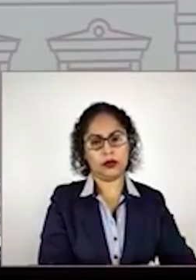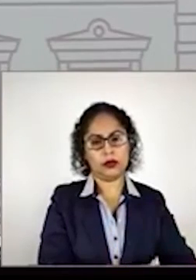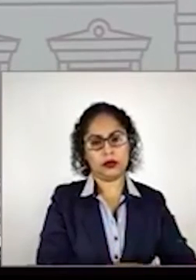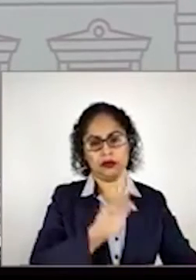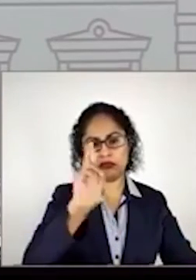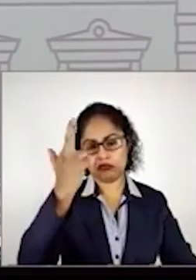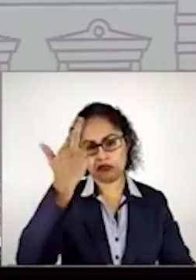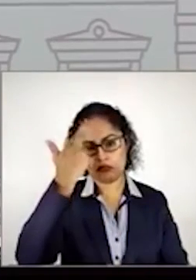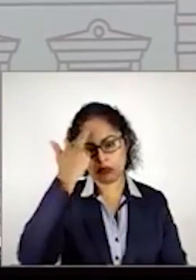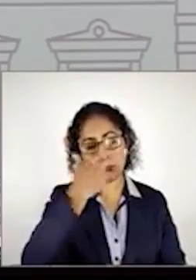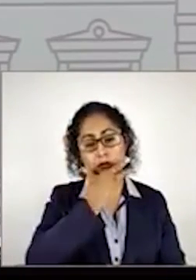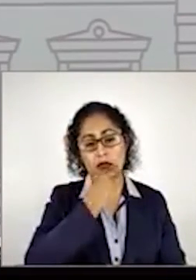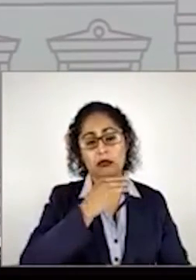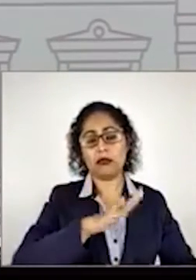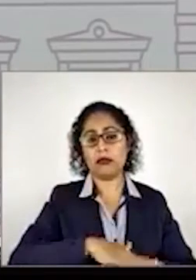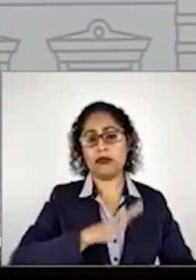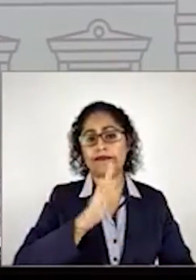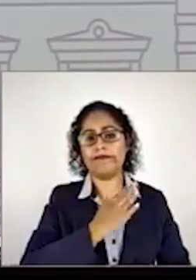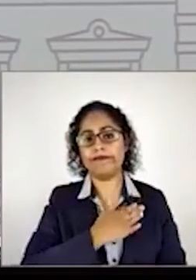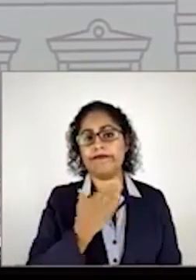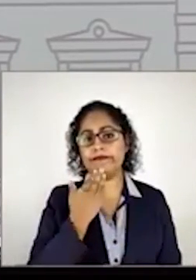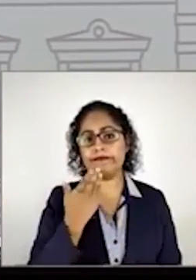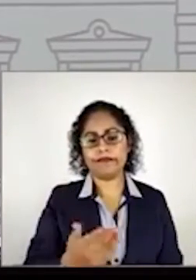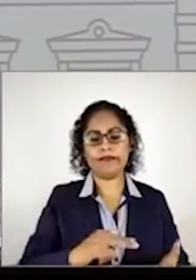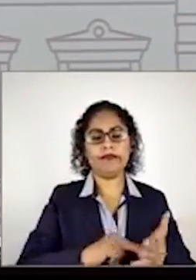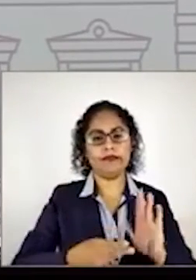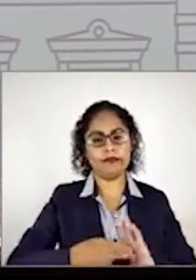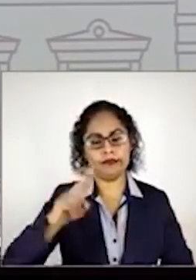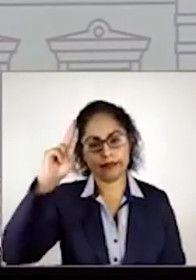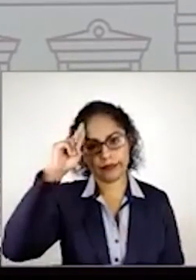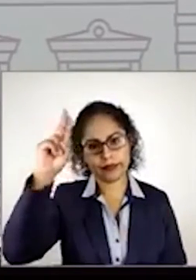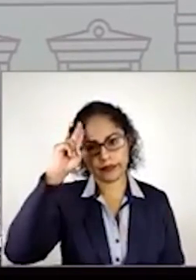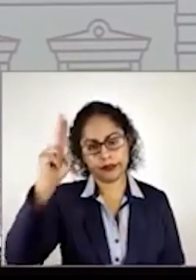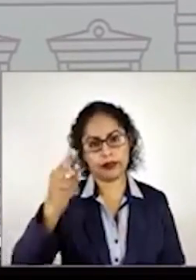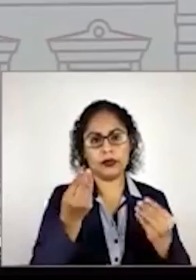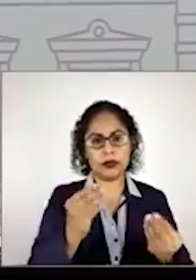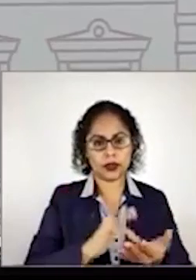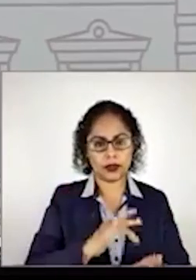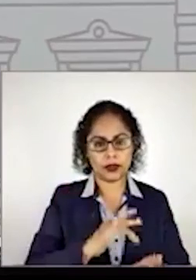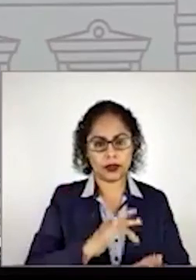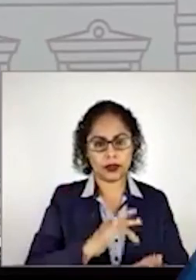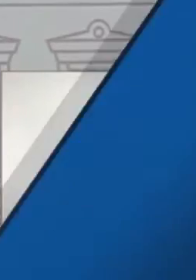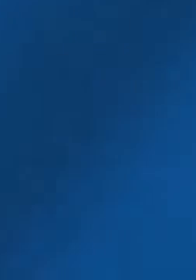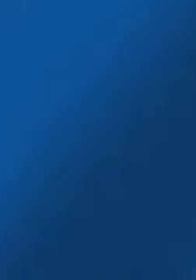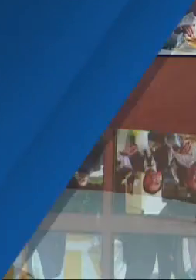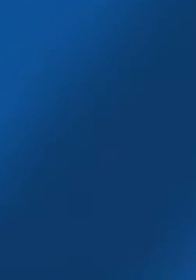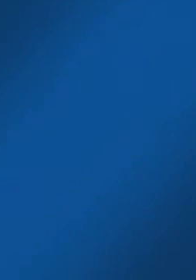extraordinario, el ingeniero Pascual Cigala Páez. Muchas gracias.